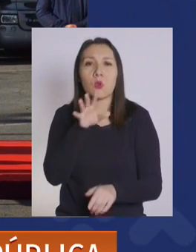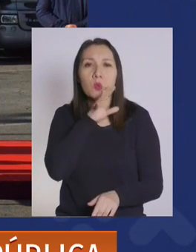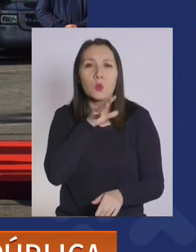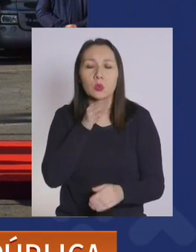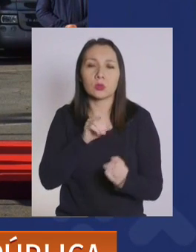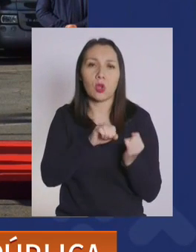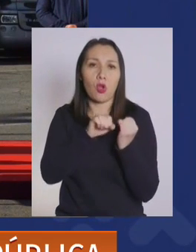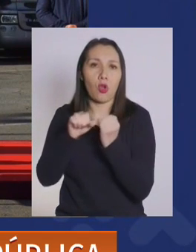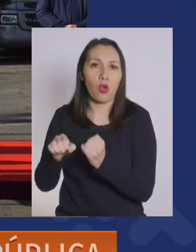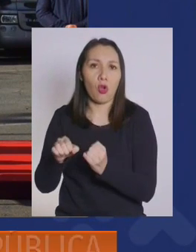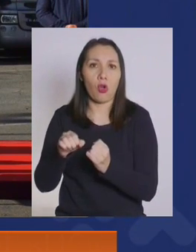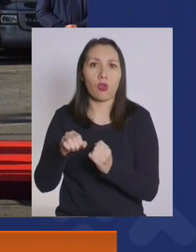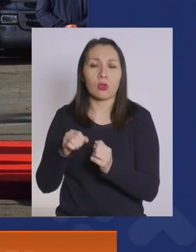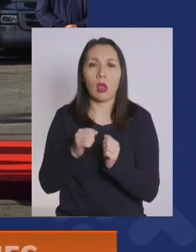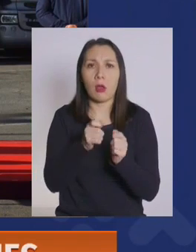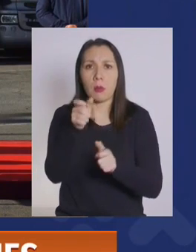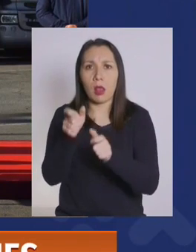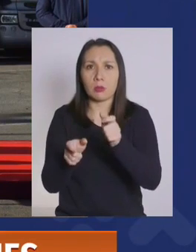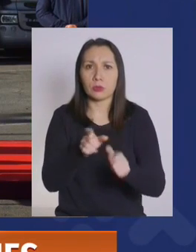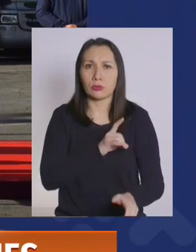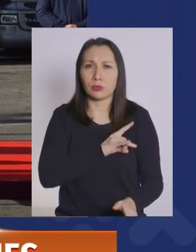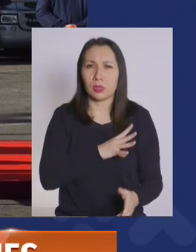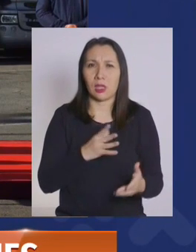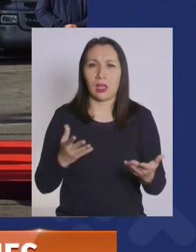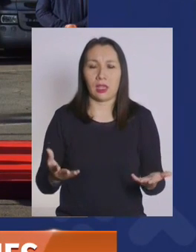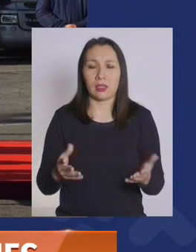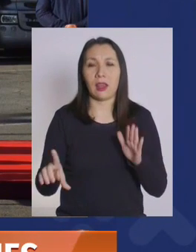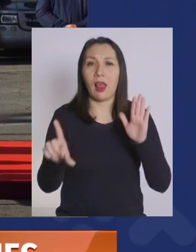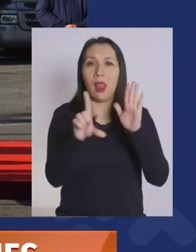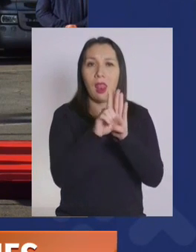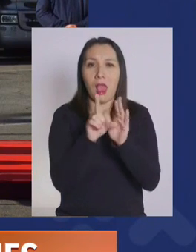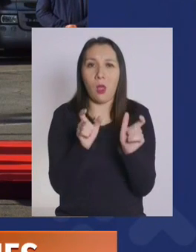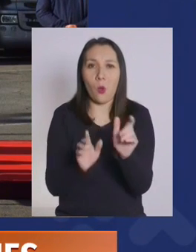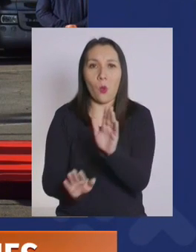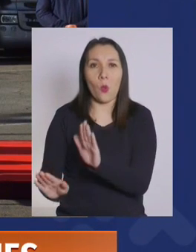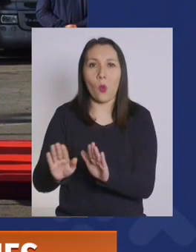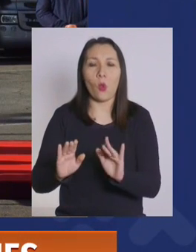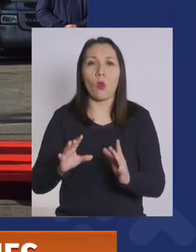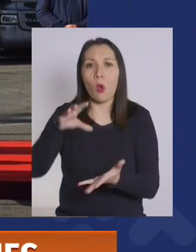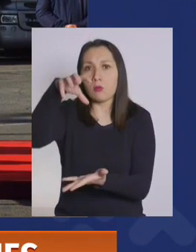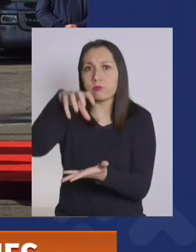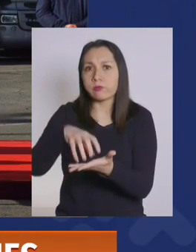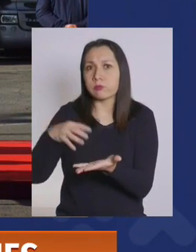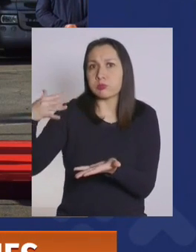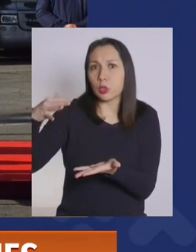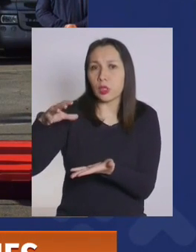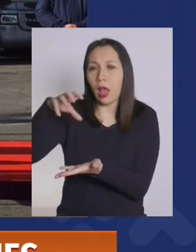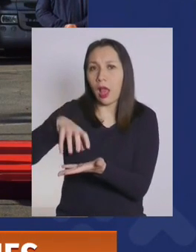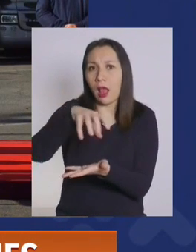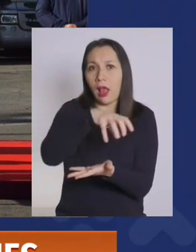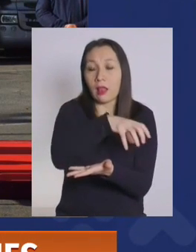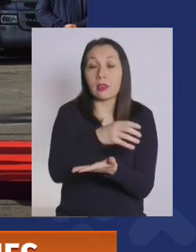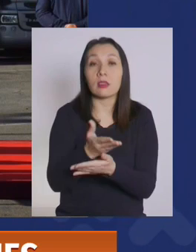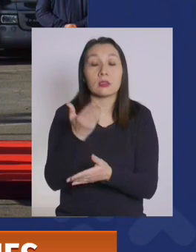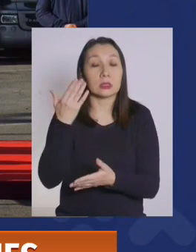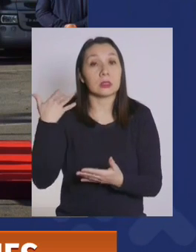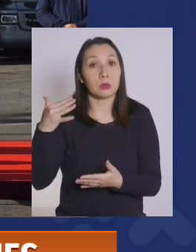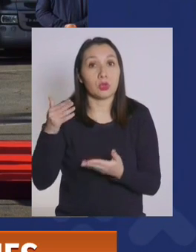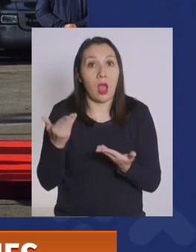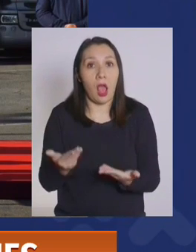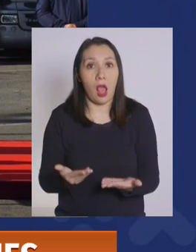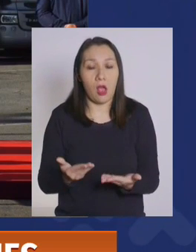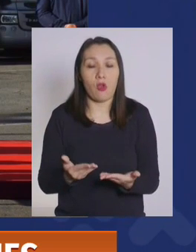utilizan en contra de sus propios compatriotas. La ley de protección de la infraestructura crítica, que ha quedado demostrada su importancia